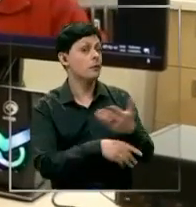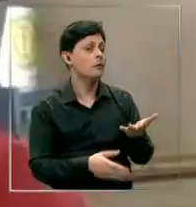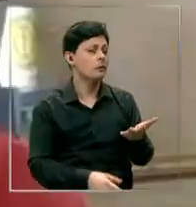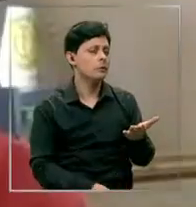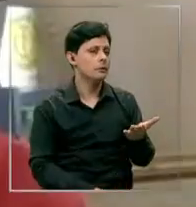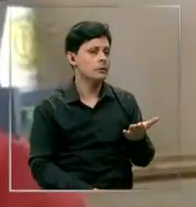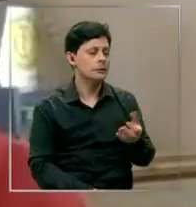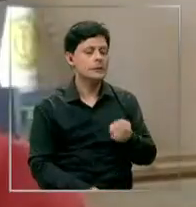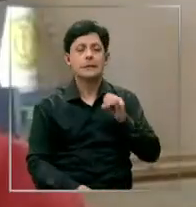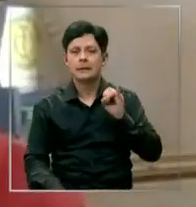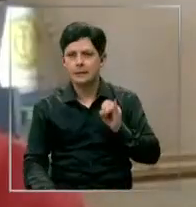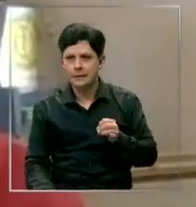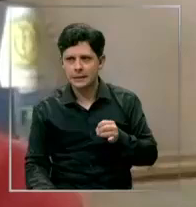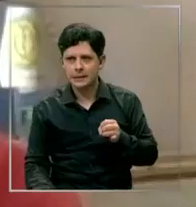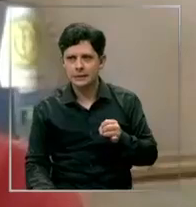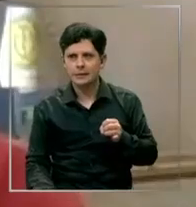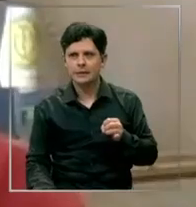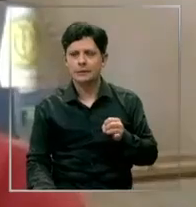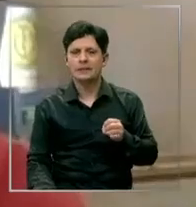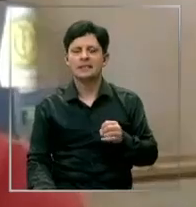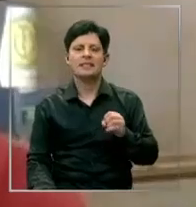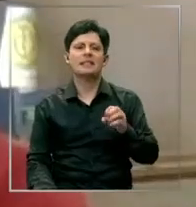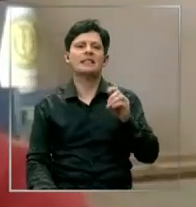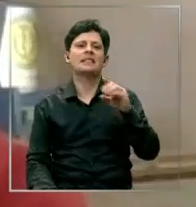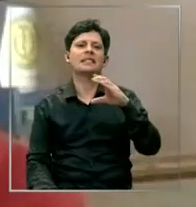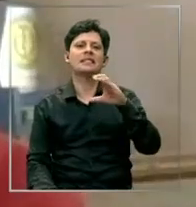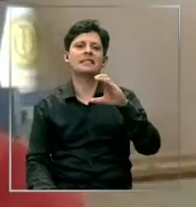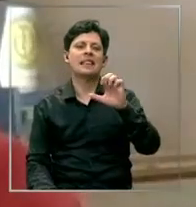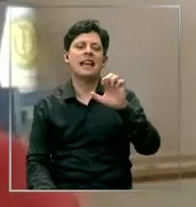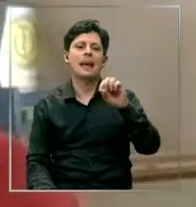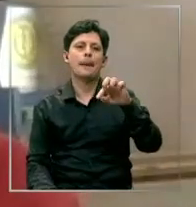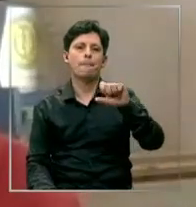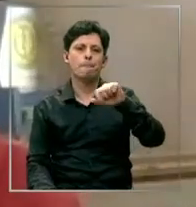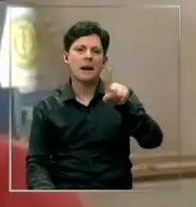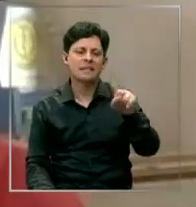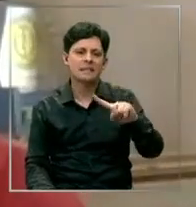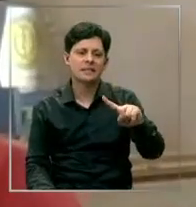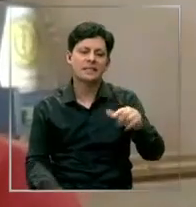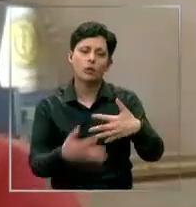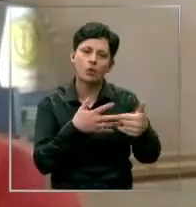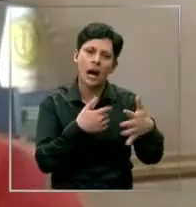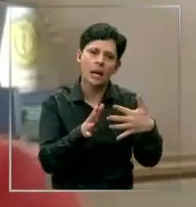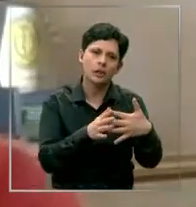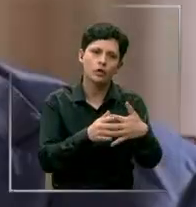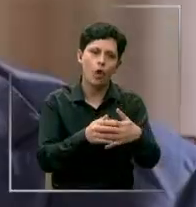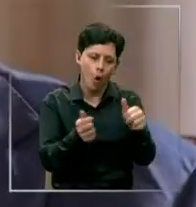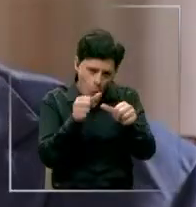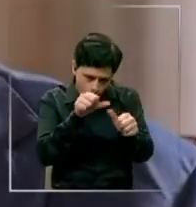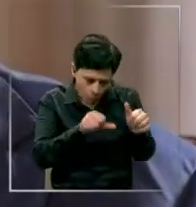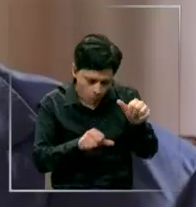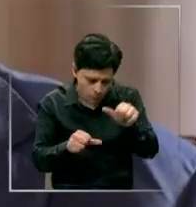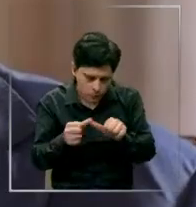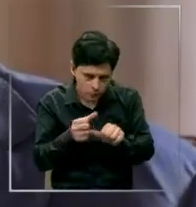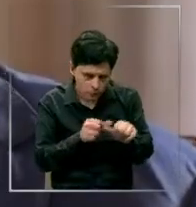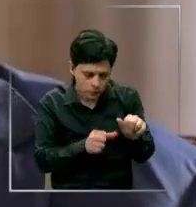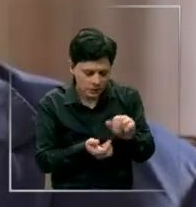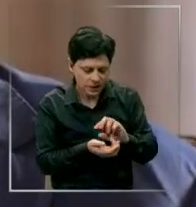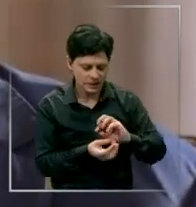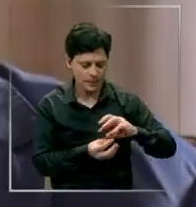los estudios, ver si se tratan de cepas naturales o son cepas que hayan sido modificadas en laboratorio. Vienen los